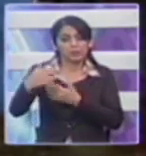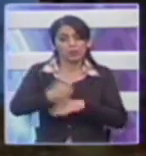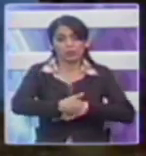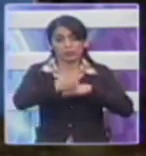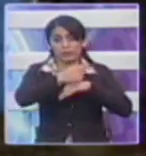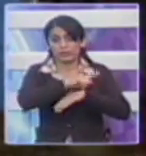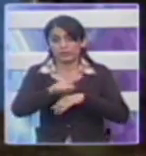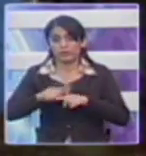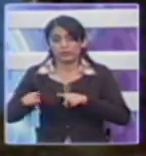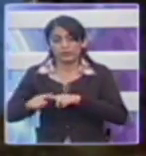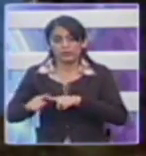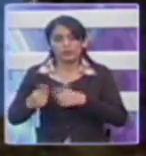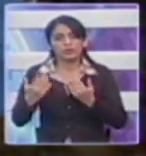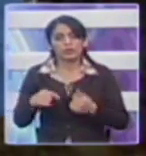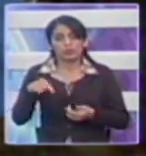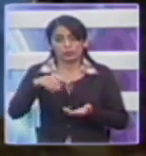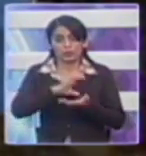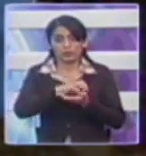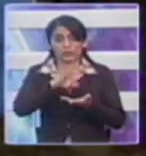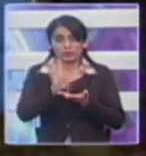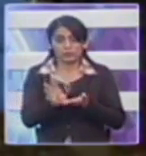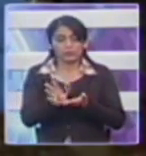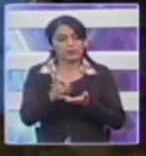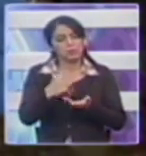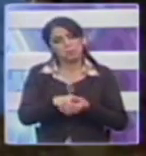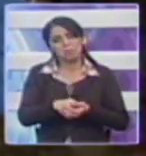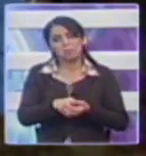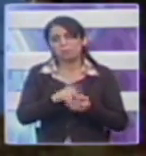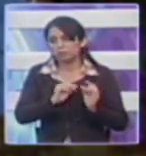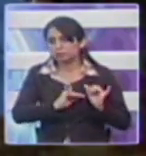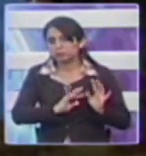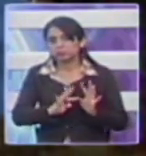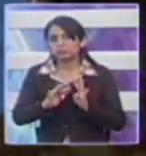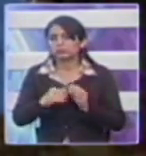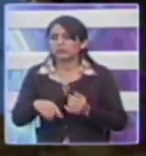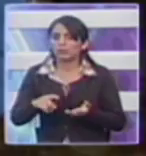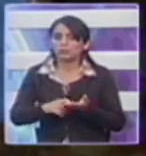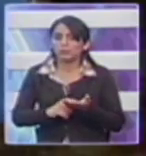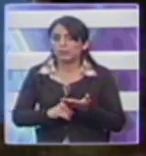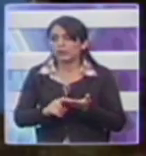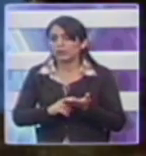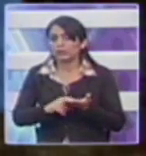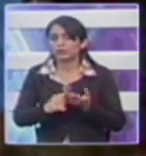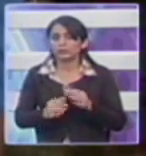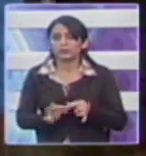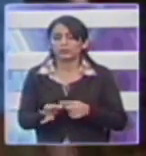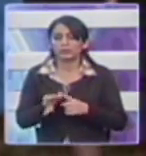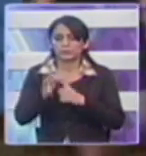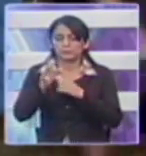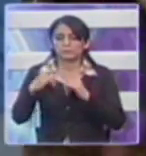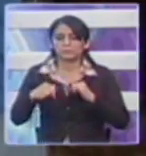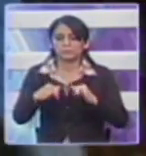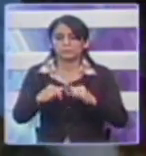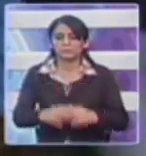que comparecieron hoy al Pleno de la Asamblea también puedan acudir a la comisión. Con eso como información, continúan. Buenas tardes.